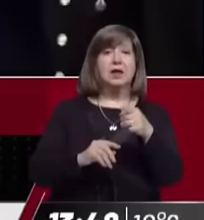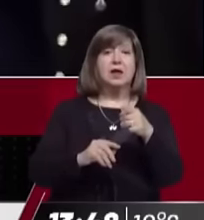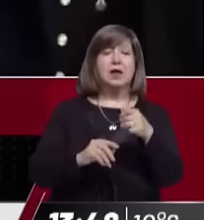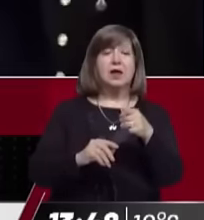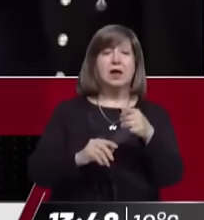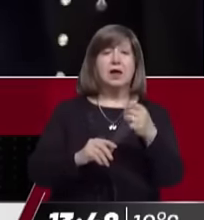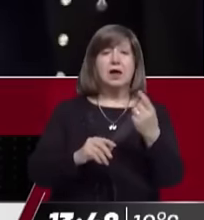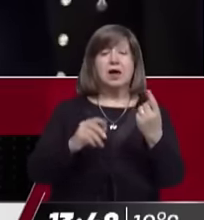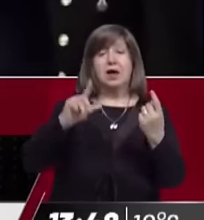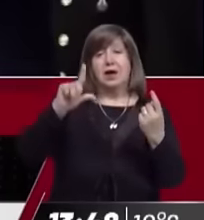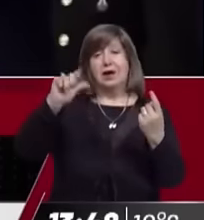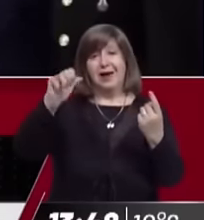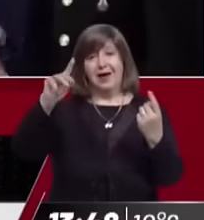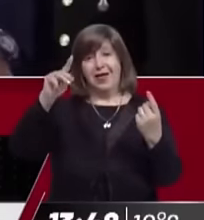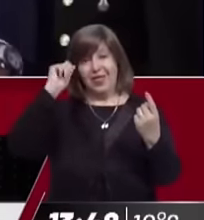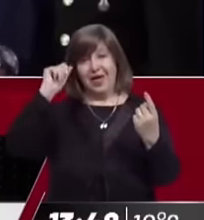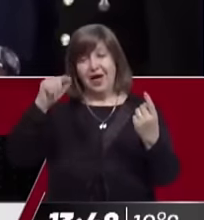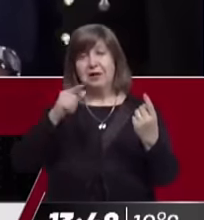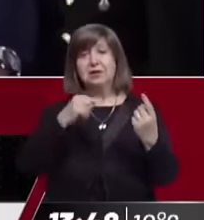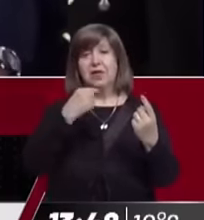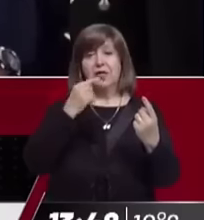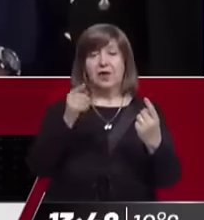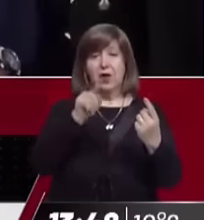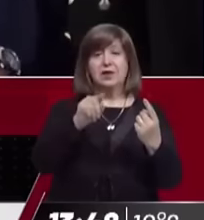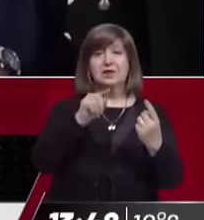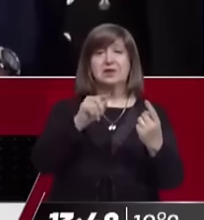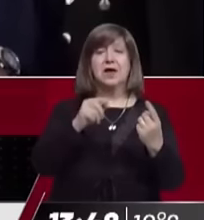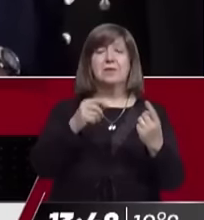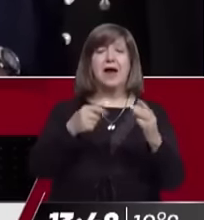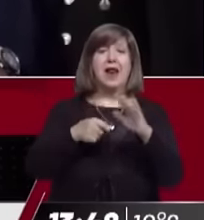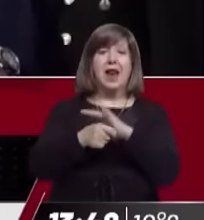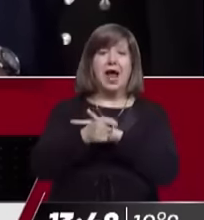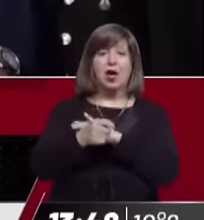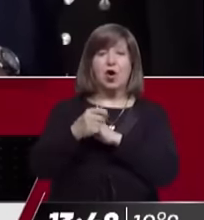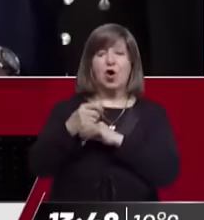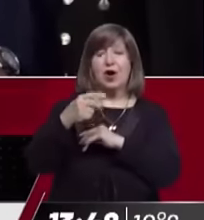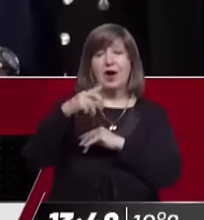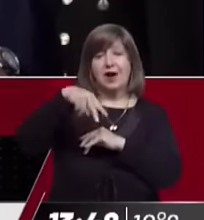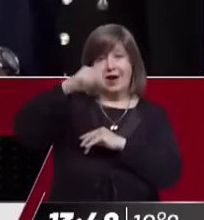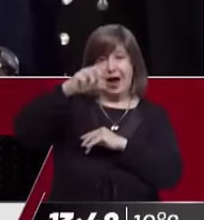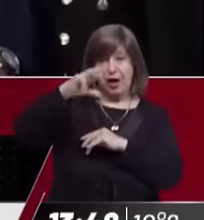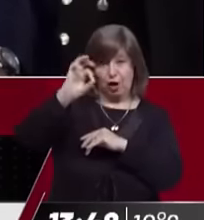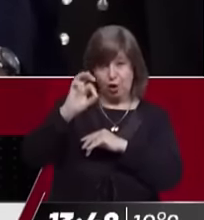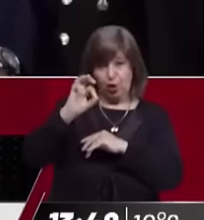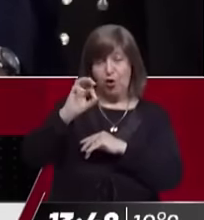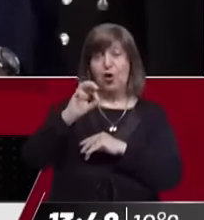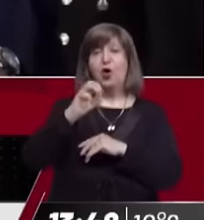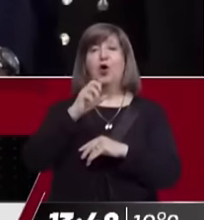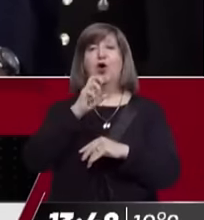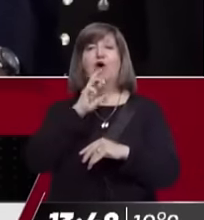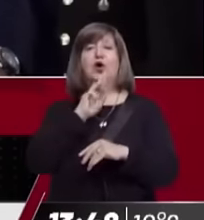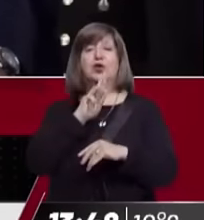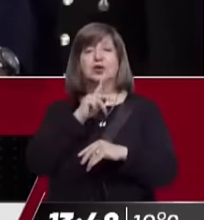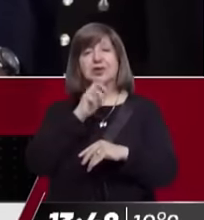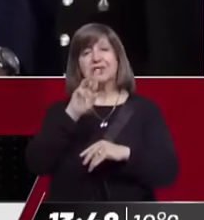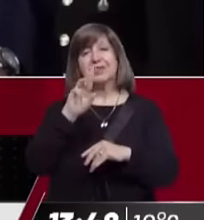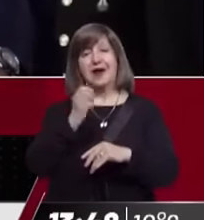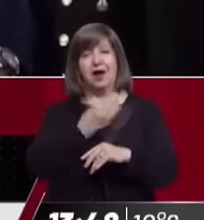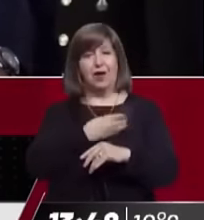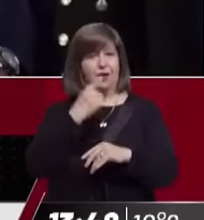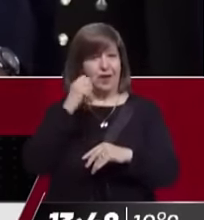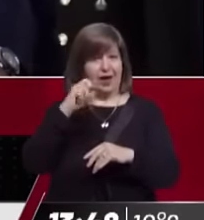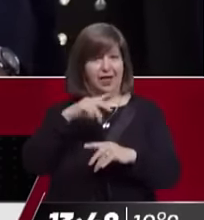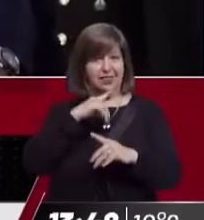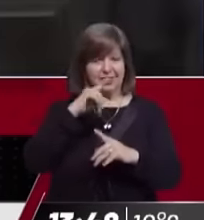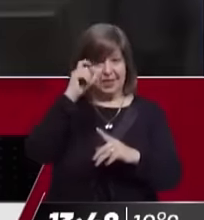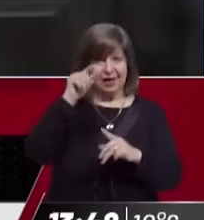DEA encuadró como un narcotraficante directamente, ¿no? Además de muchas otras imputaciones respecto de